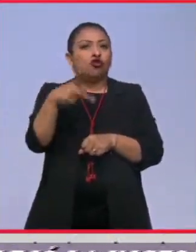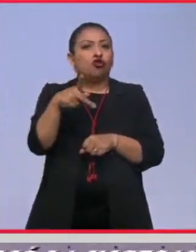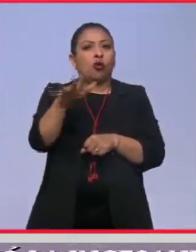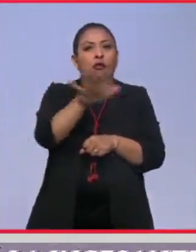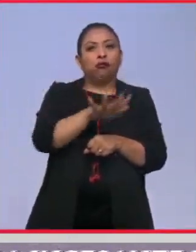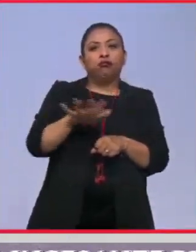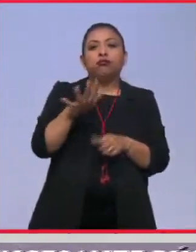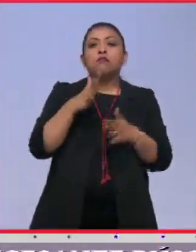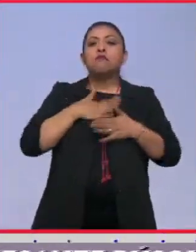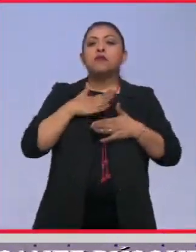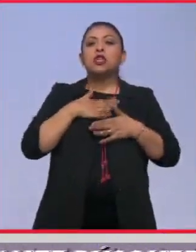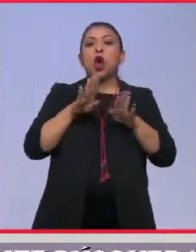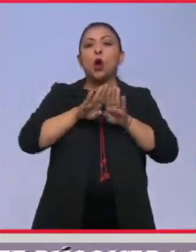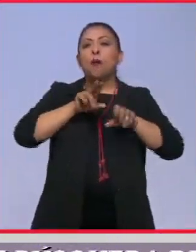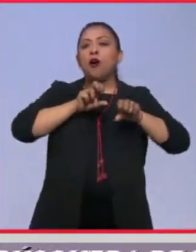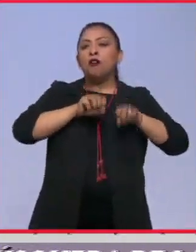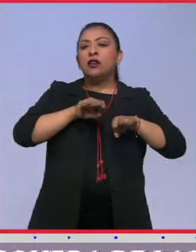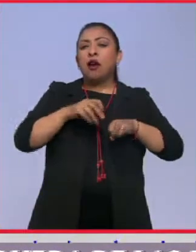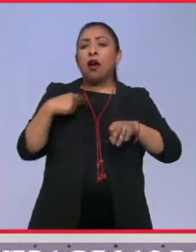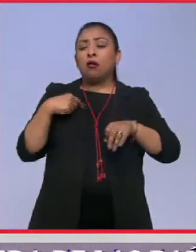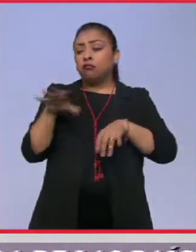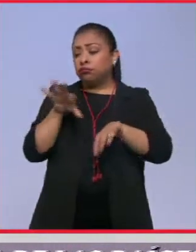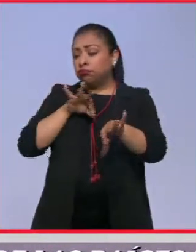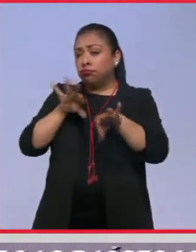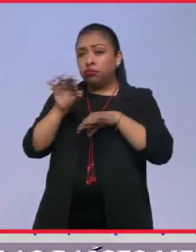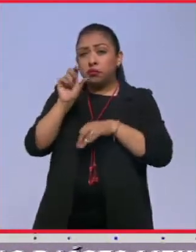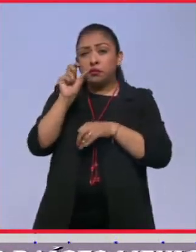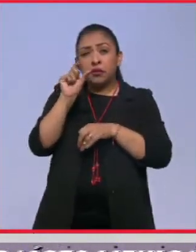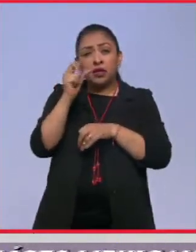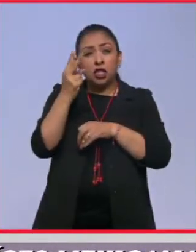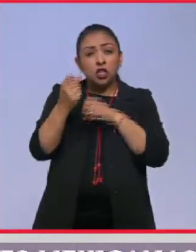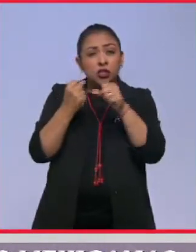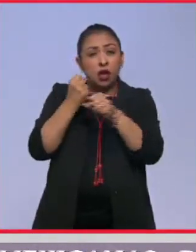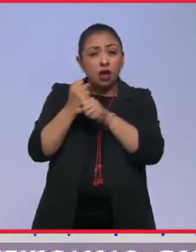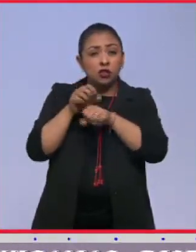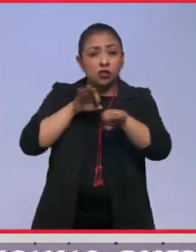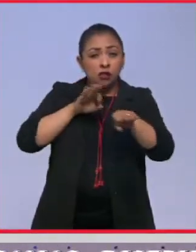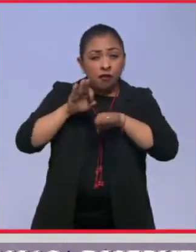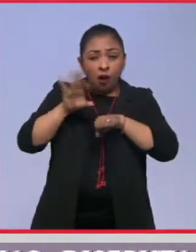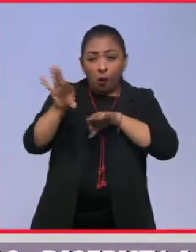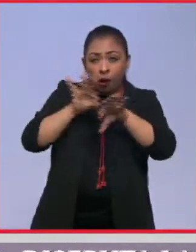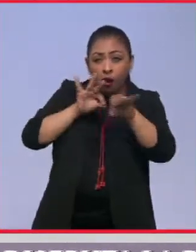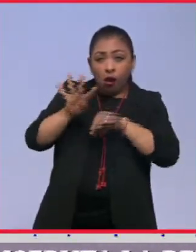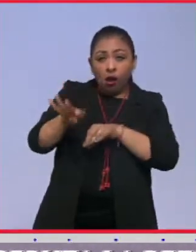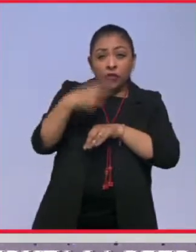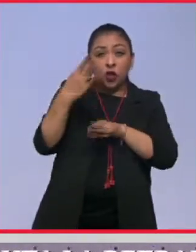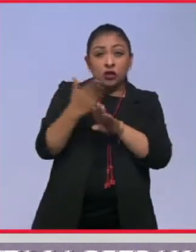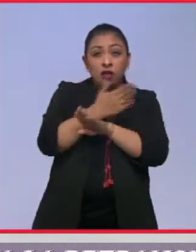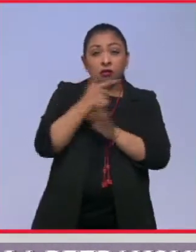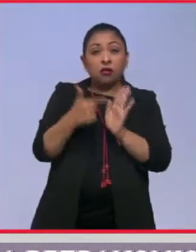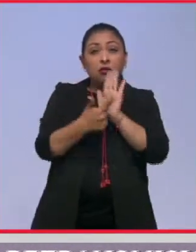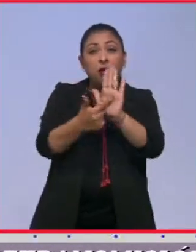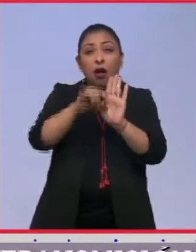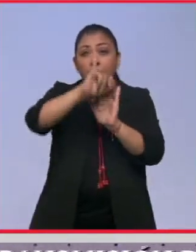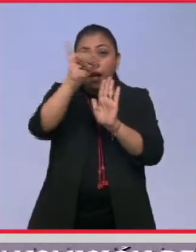estudio. Realizó una revisión de 22 años de trabajo y seleccionó 14 piezas que no se habían exhibido en